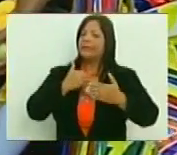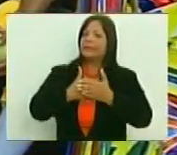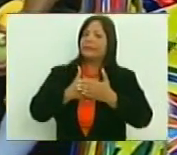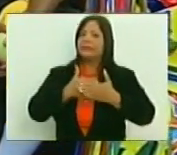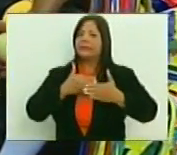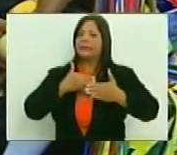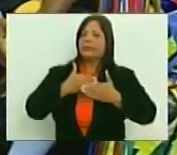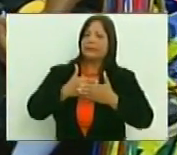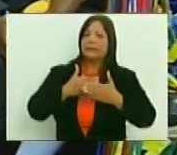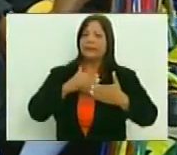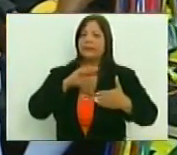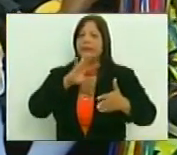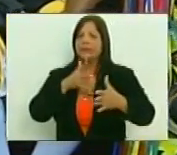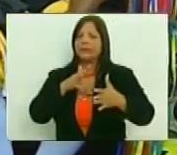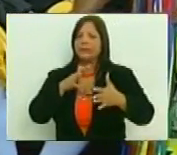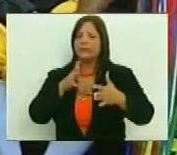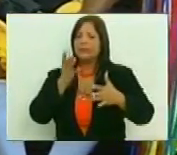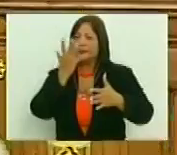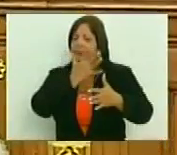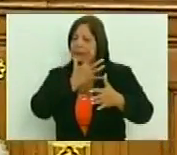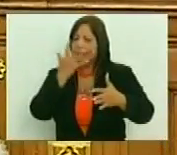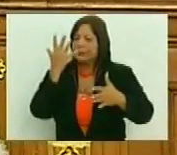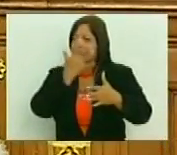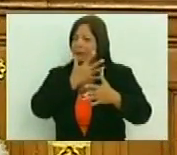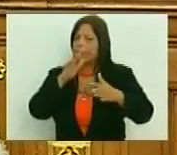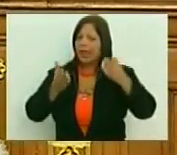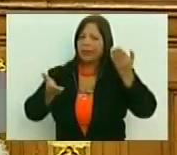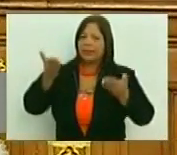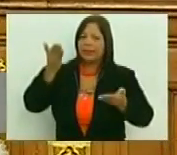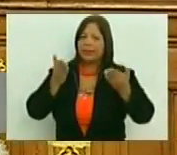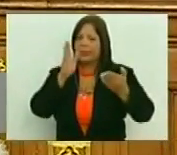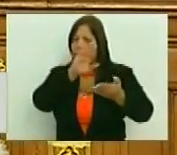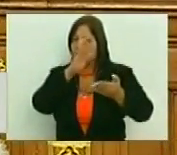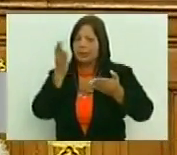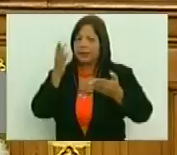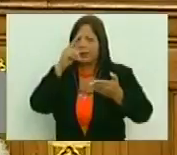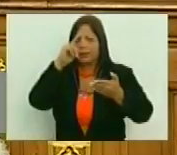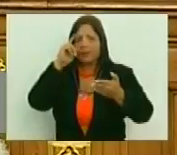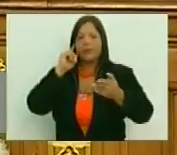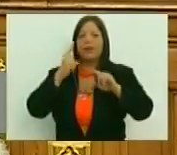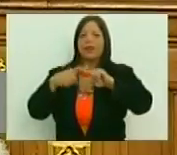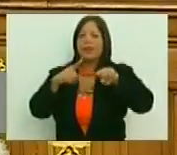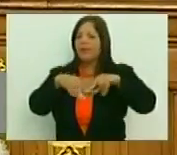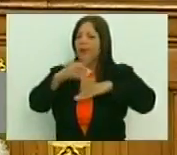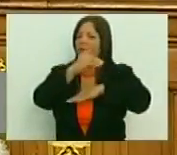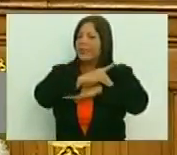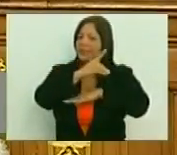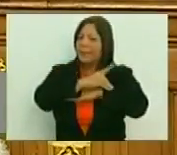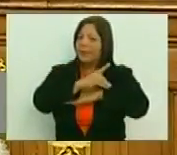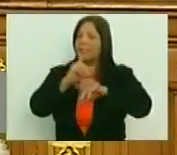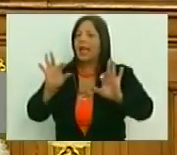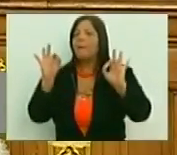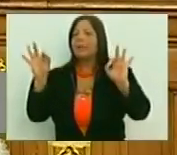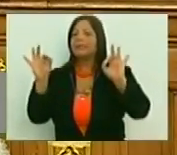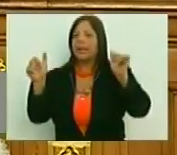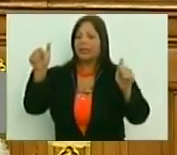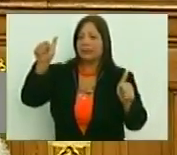el cartesianismo disyuntivo que divide los saberes y quehaceres en disciplinas y